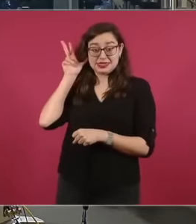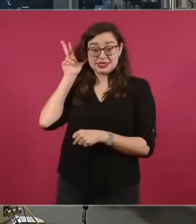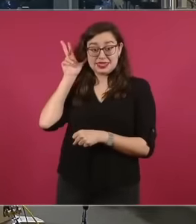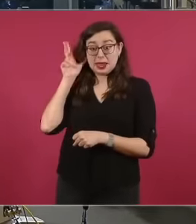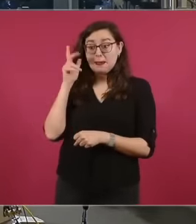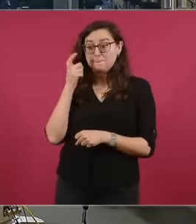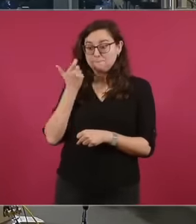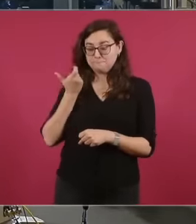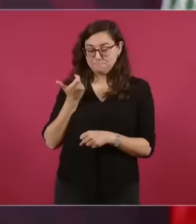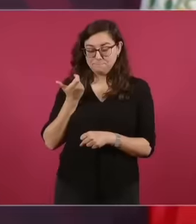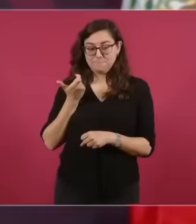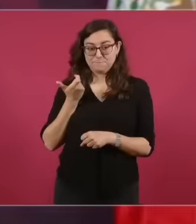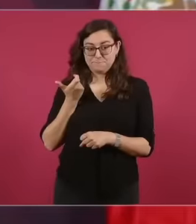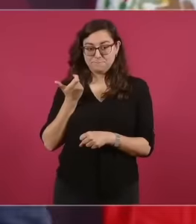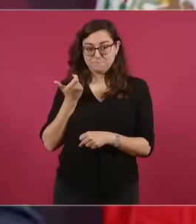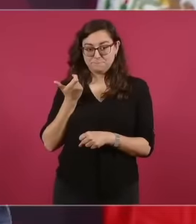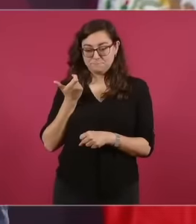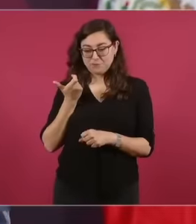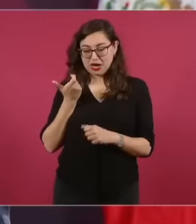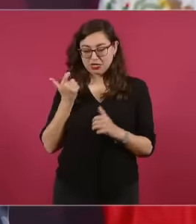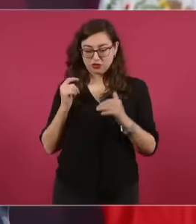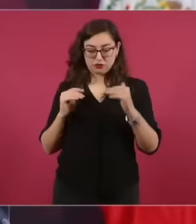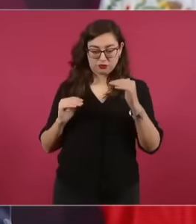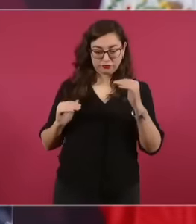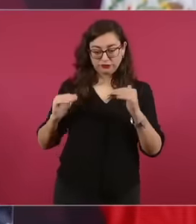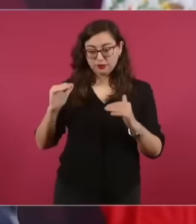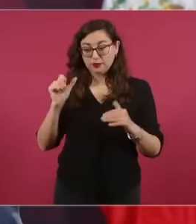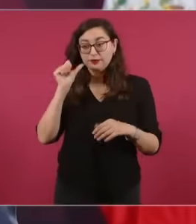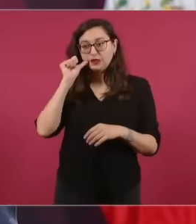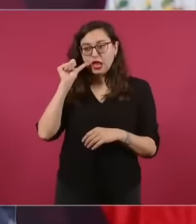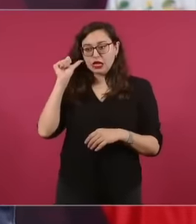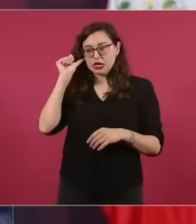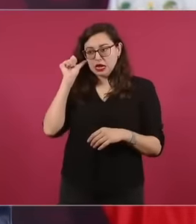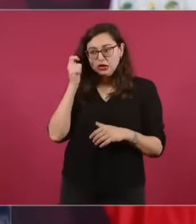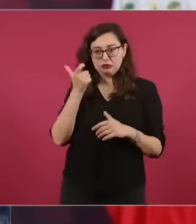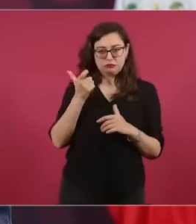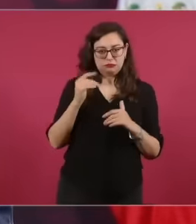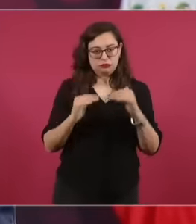nuestra moneda fue la menos afectada